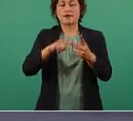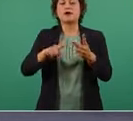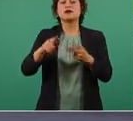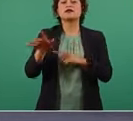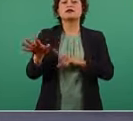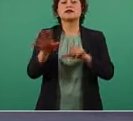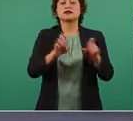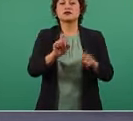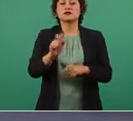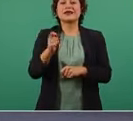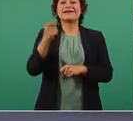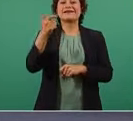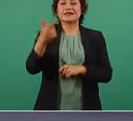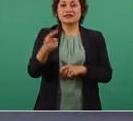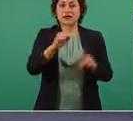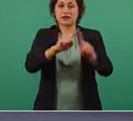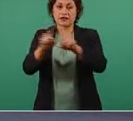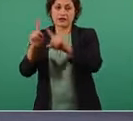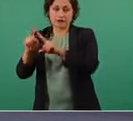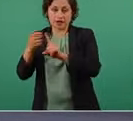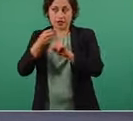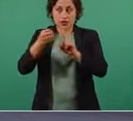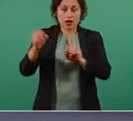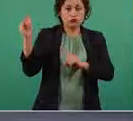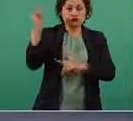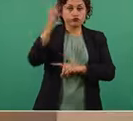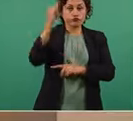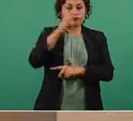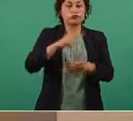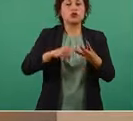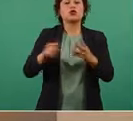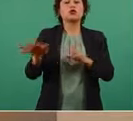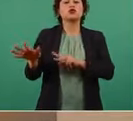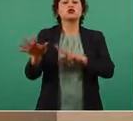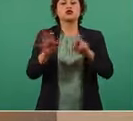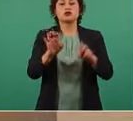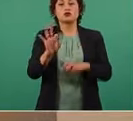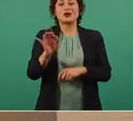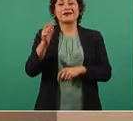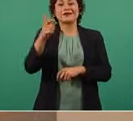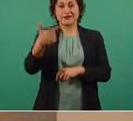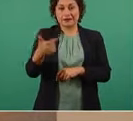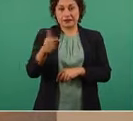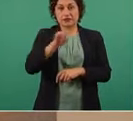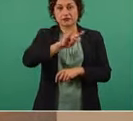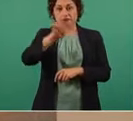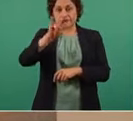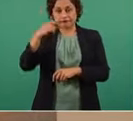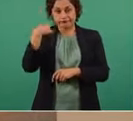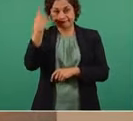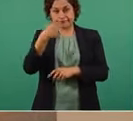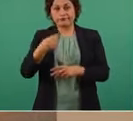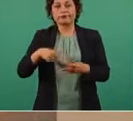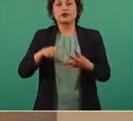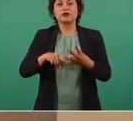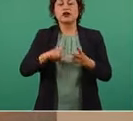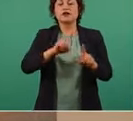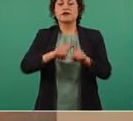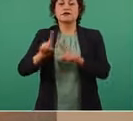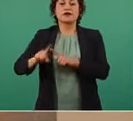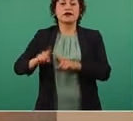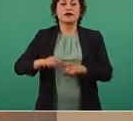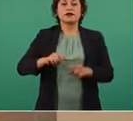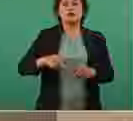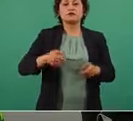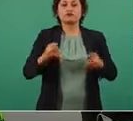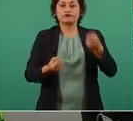727 operaciones aéreas, 846 horas de vuelo y 2.381 rutas terrestres. Le cedo la